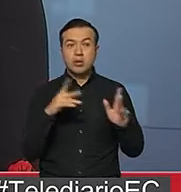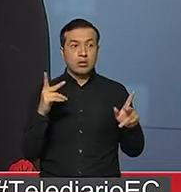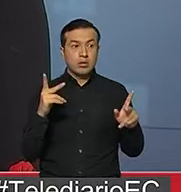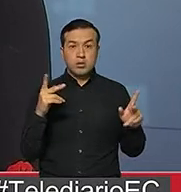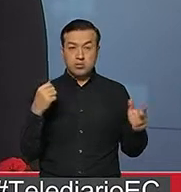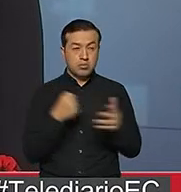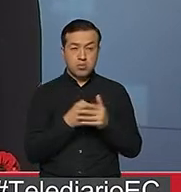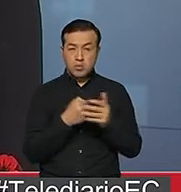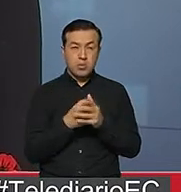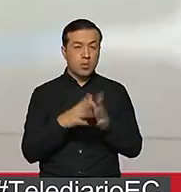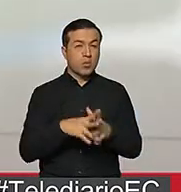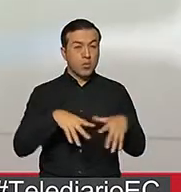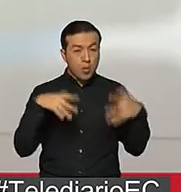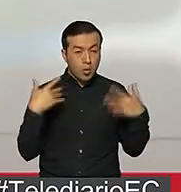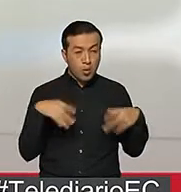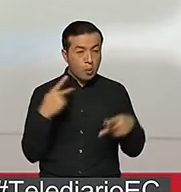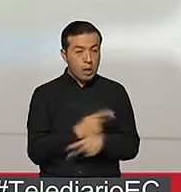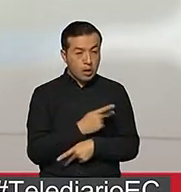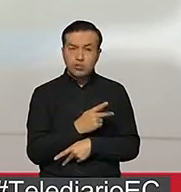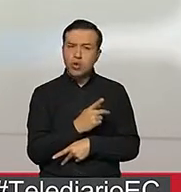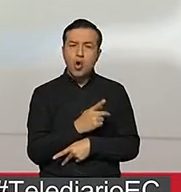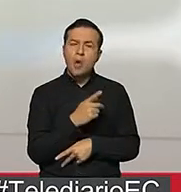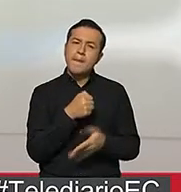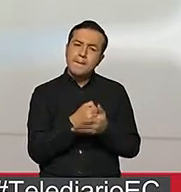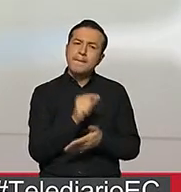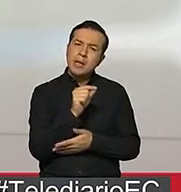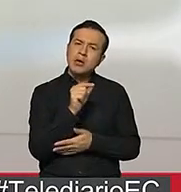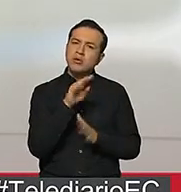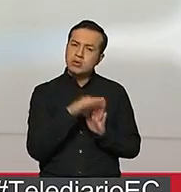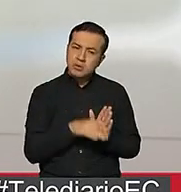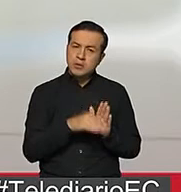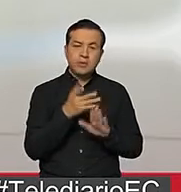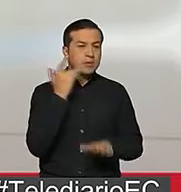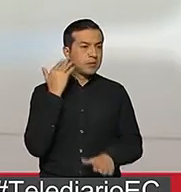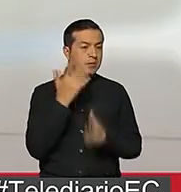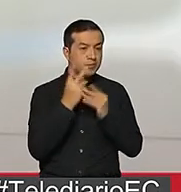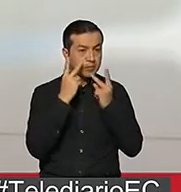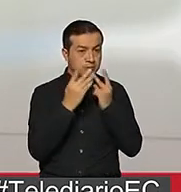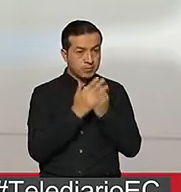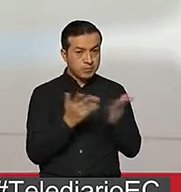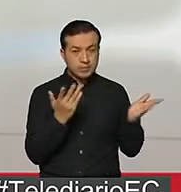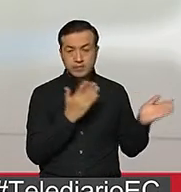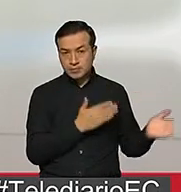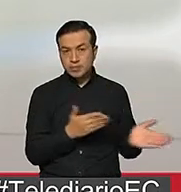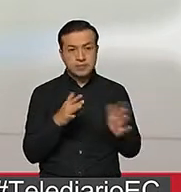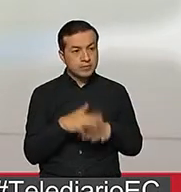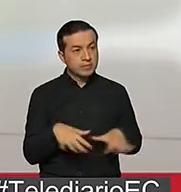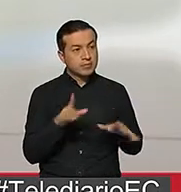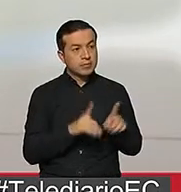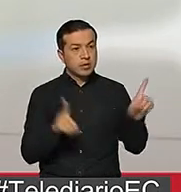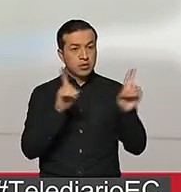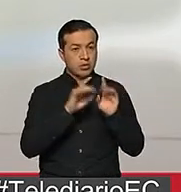accidentes también exactamente porque lo que nosotros veníamos viendo y observando en base a las estadísticas